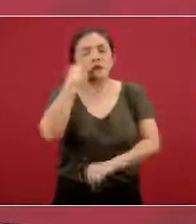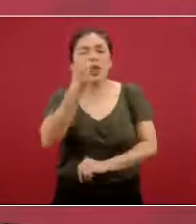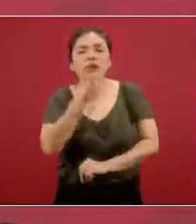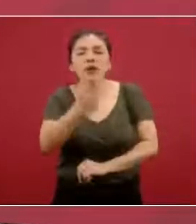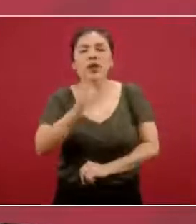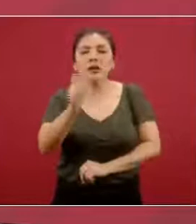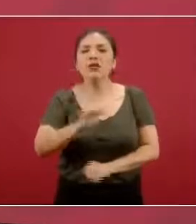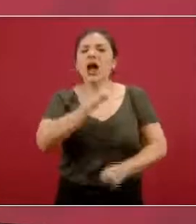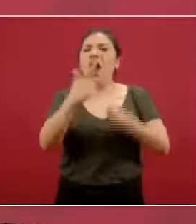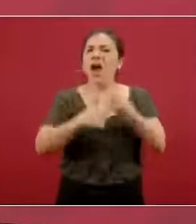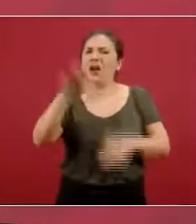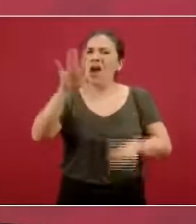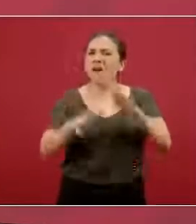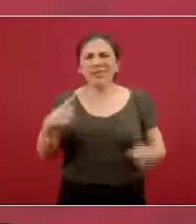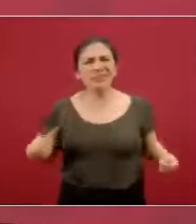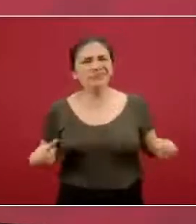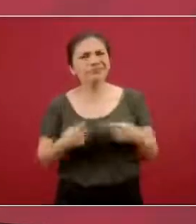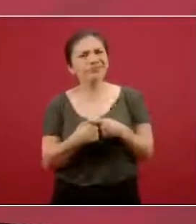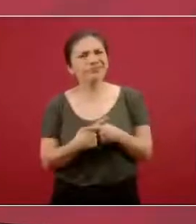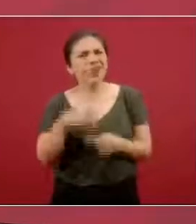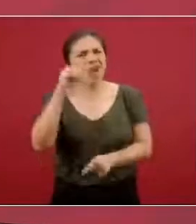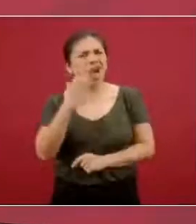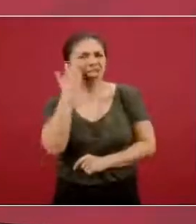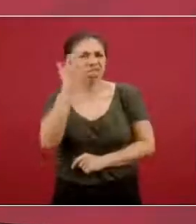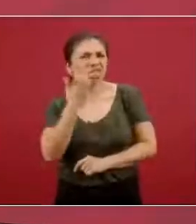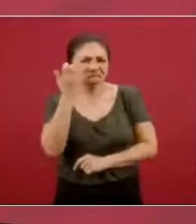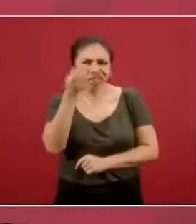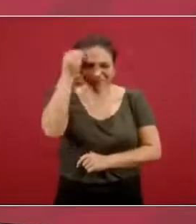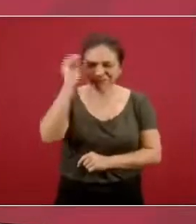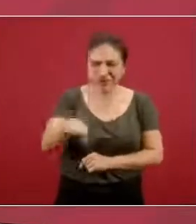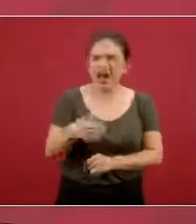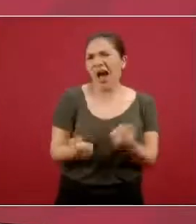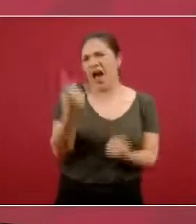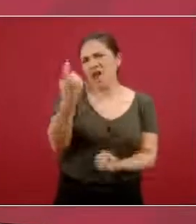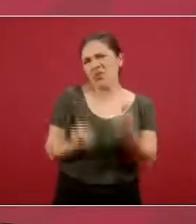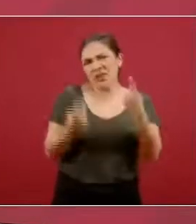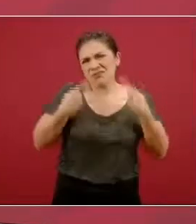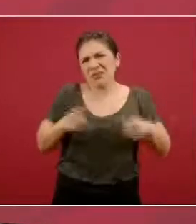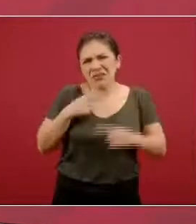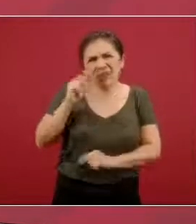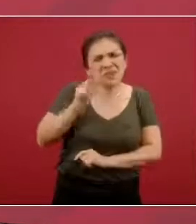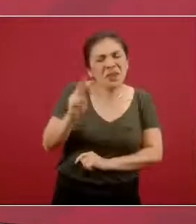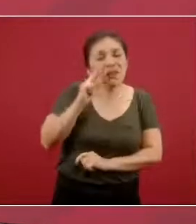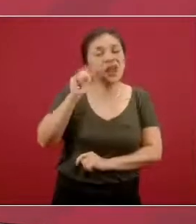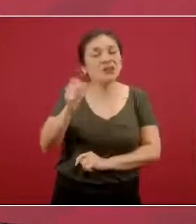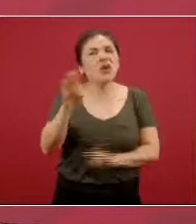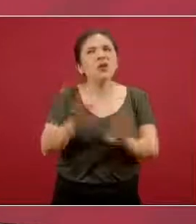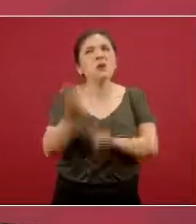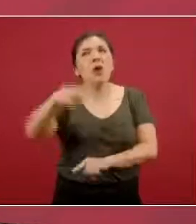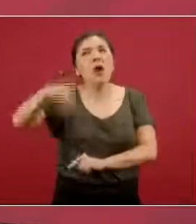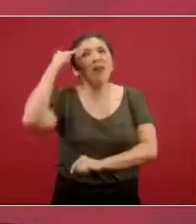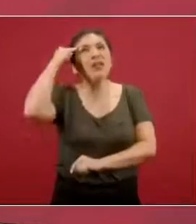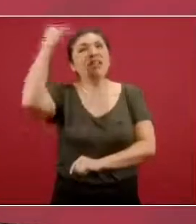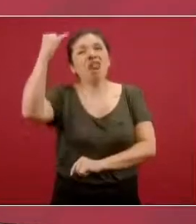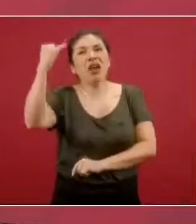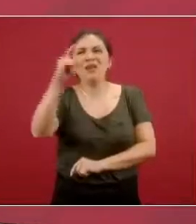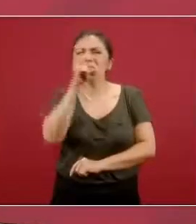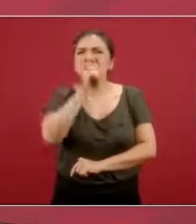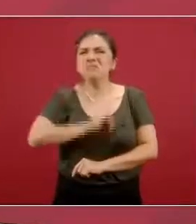de distorsión intencional por algunas personas, que es esta idea